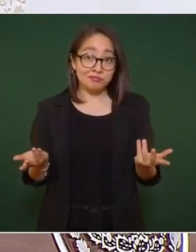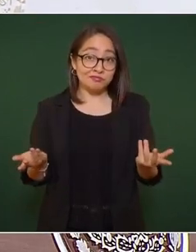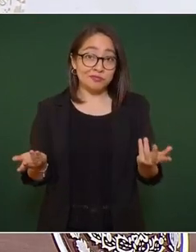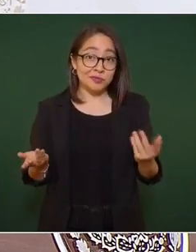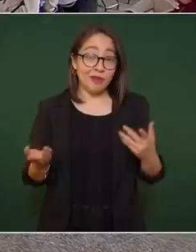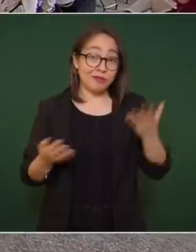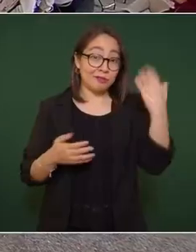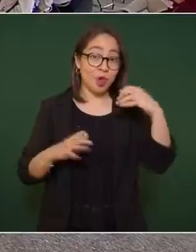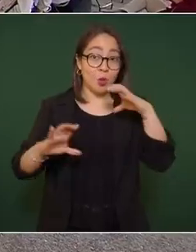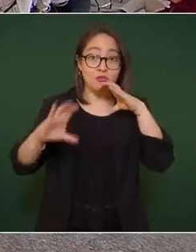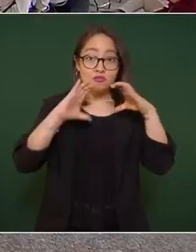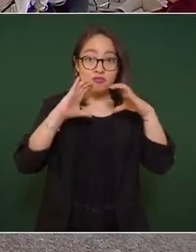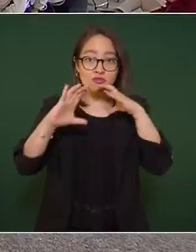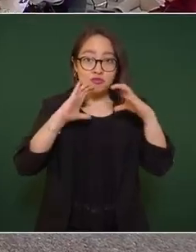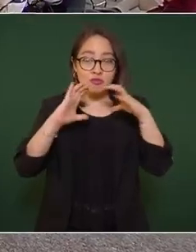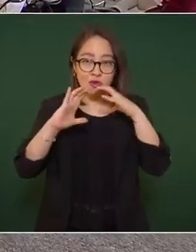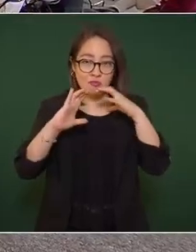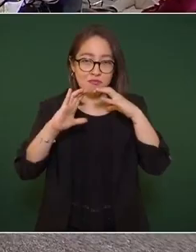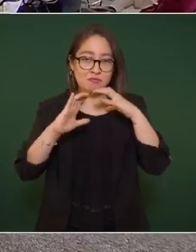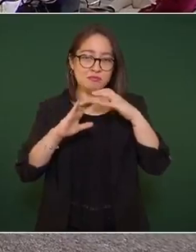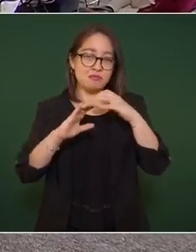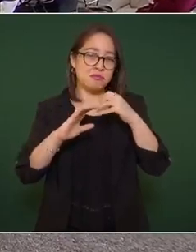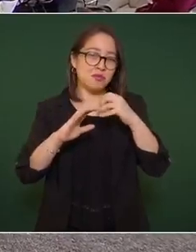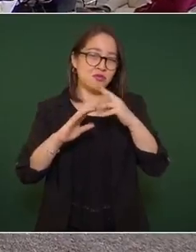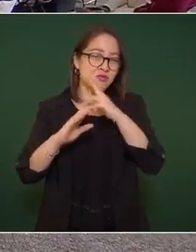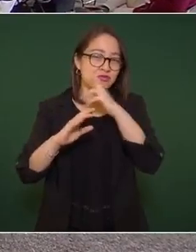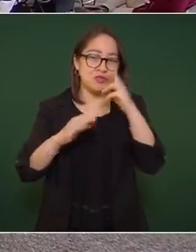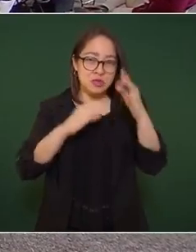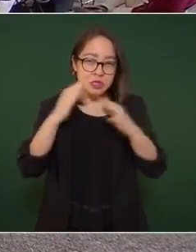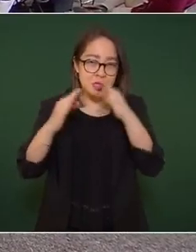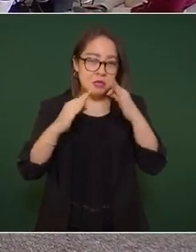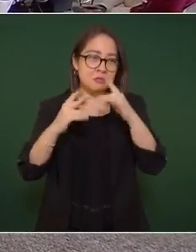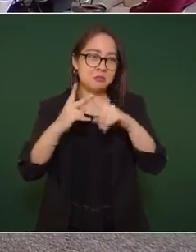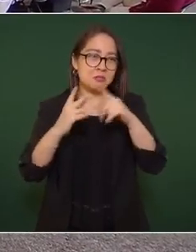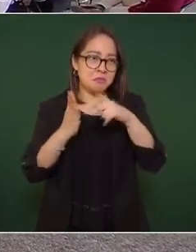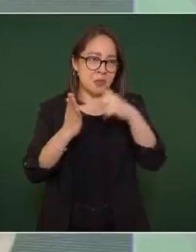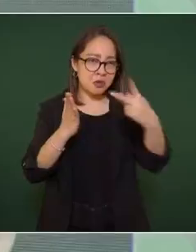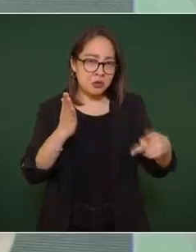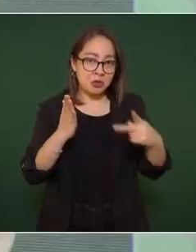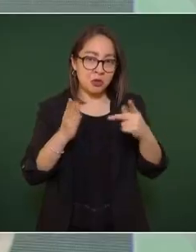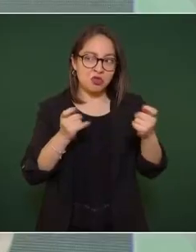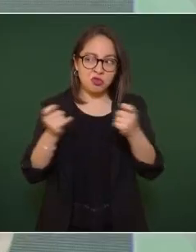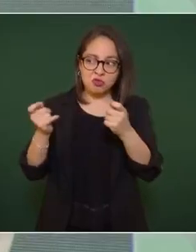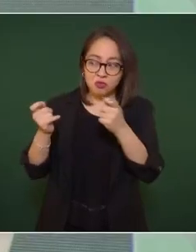muy controlados y en el Istmo siempre